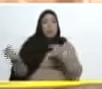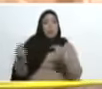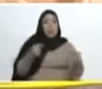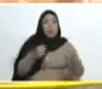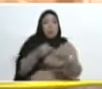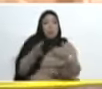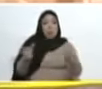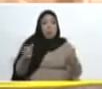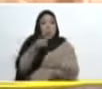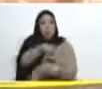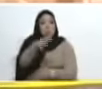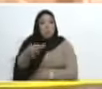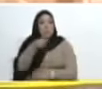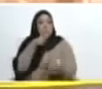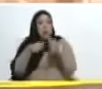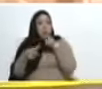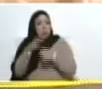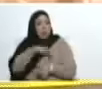público,